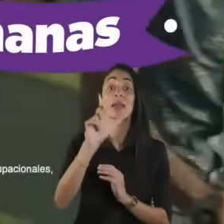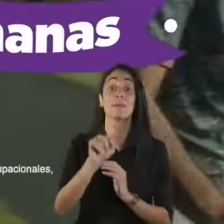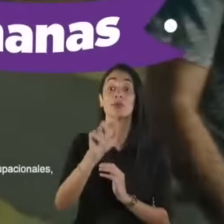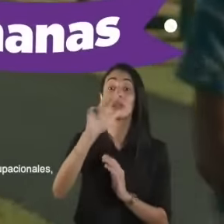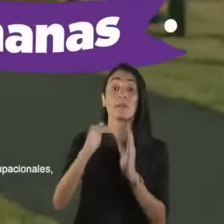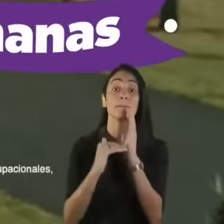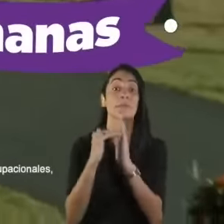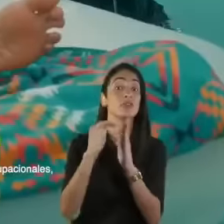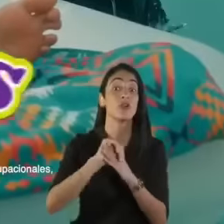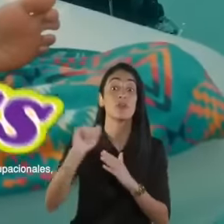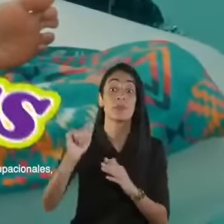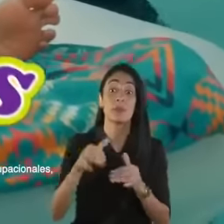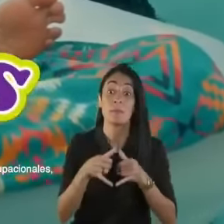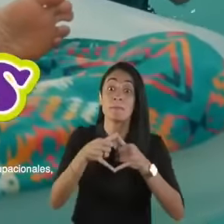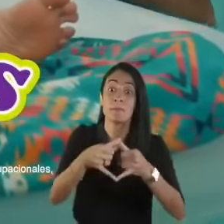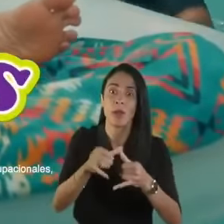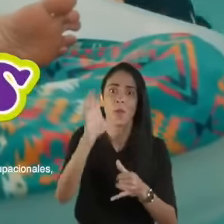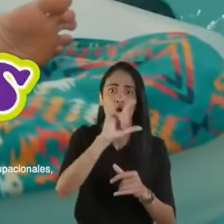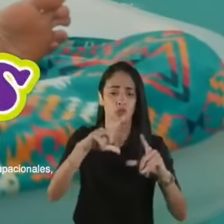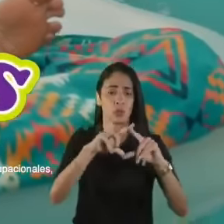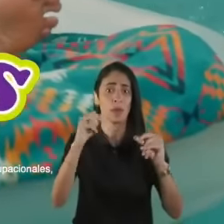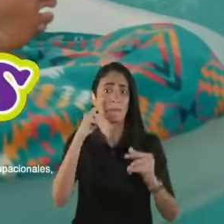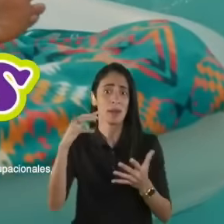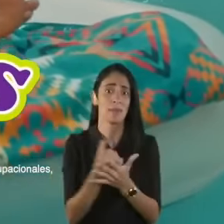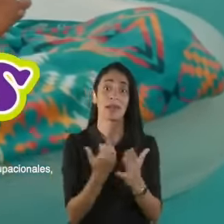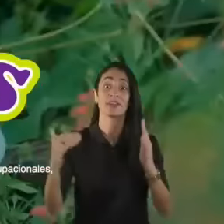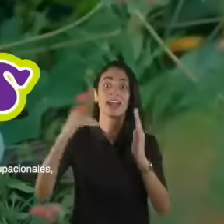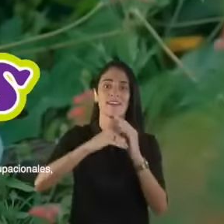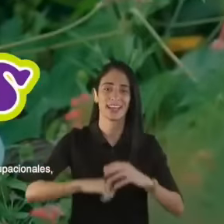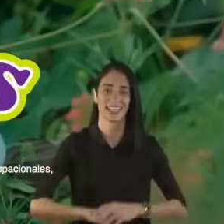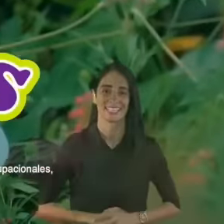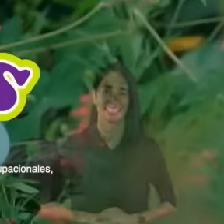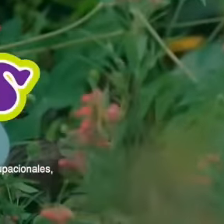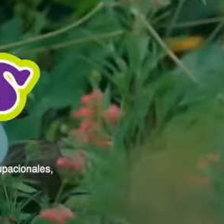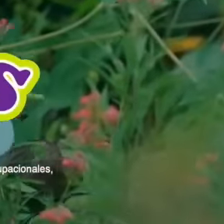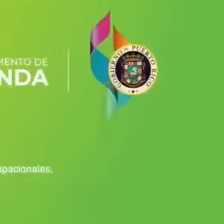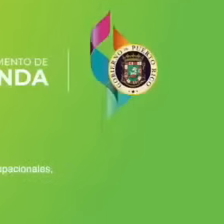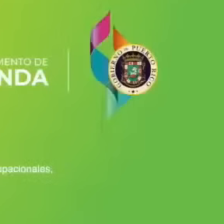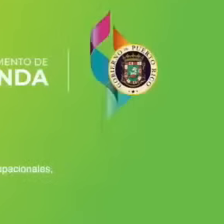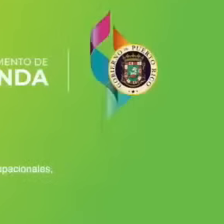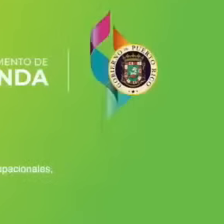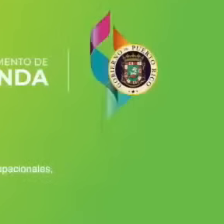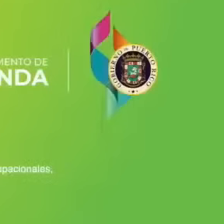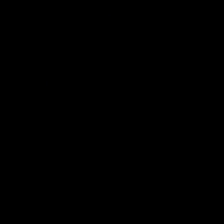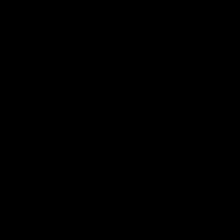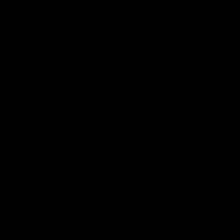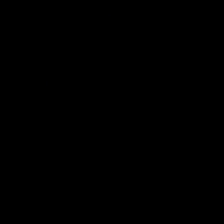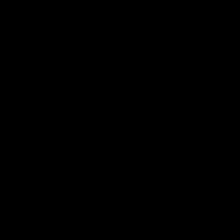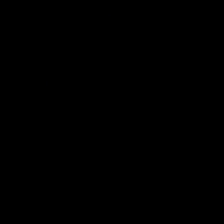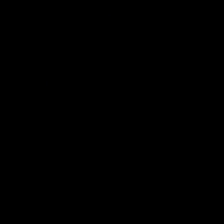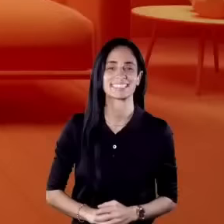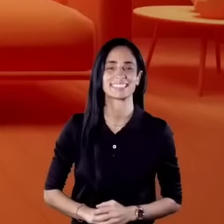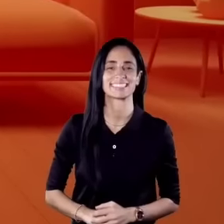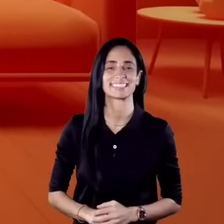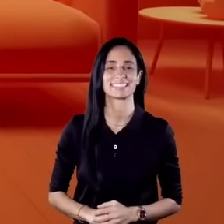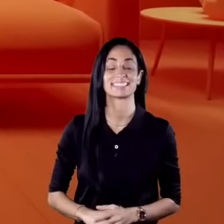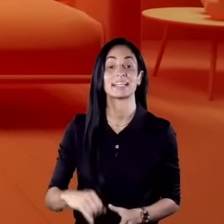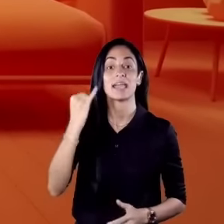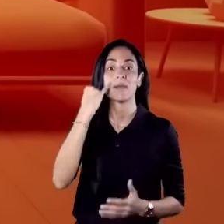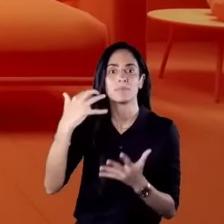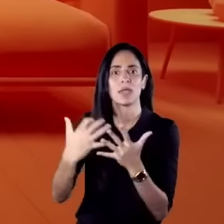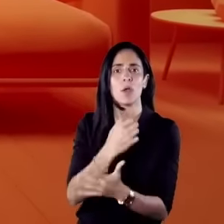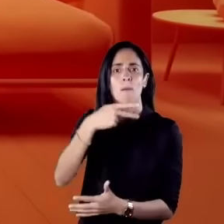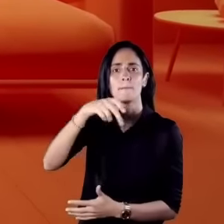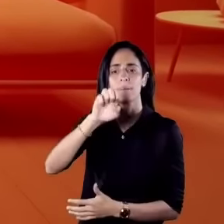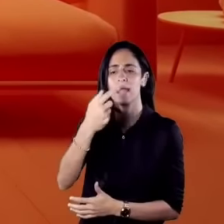partes, repartiendo más de 3.3 millones en premios. ¡Busca tu billete para que te pegues otra vez! Si yo me pego